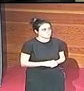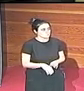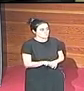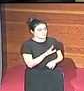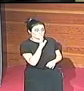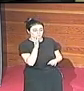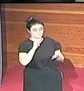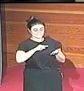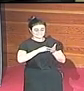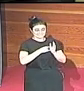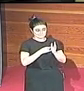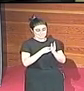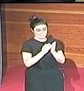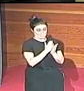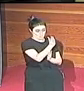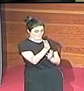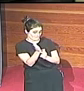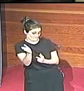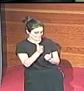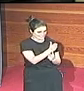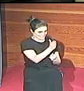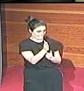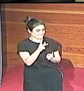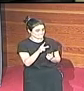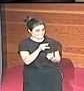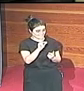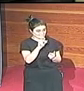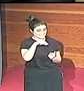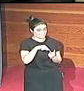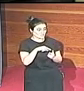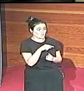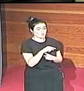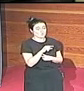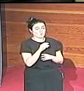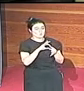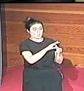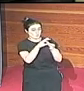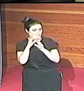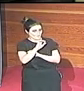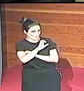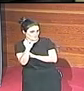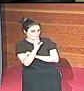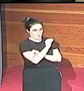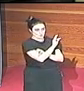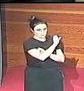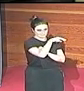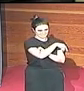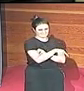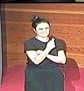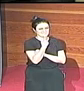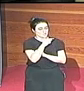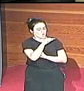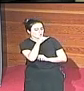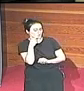sistema bipolar, la Unión Europea y la OTAN han descrito a Rusia como socio